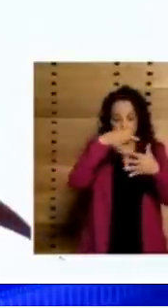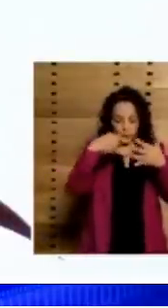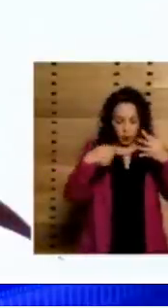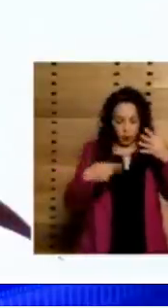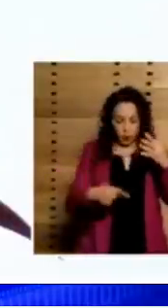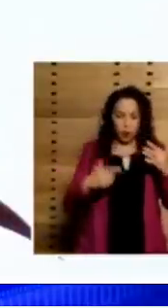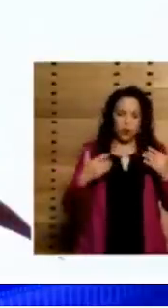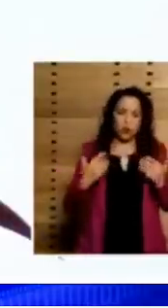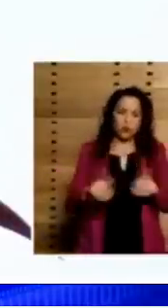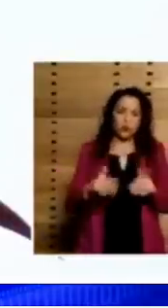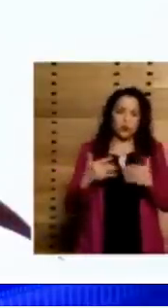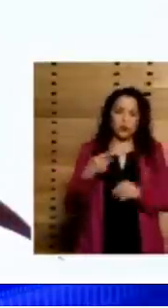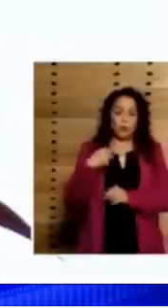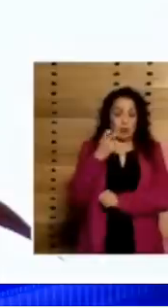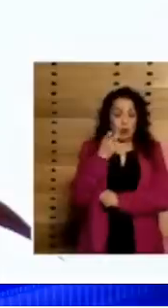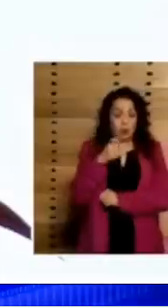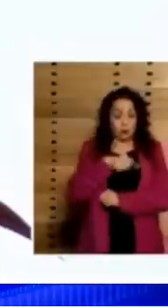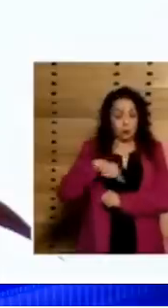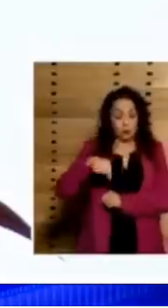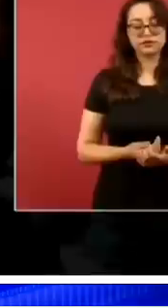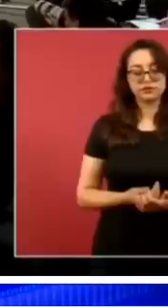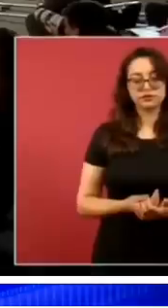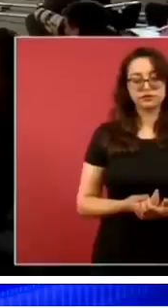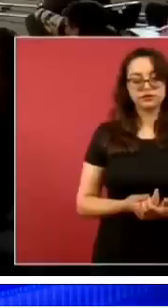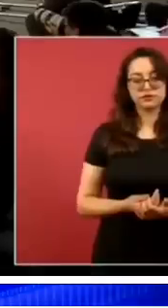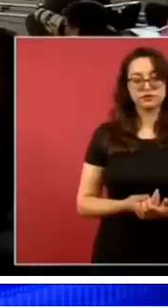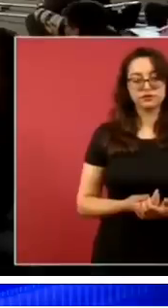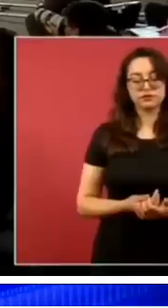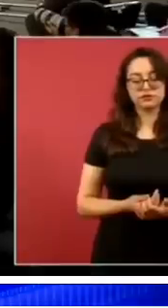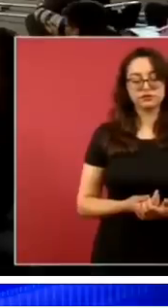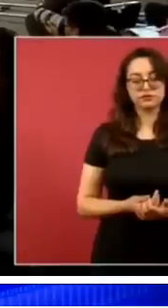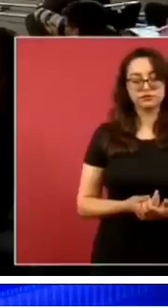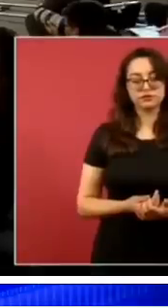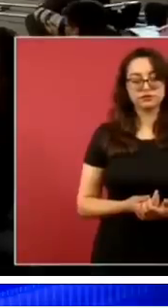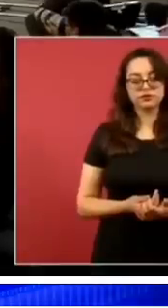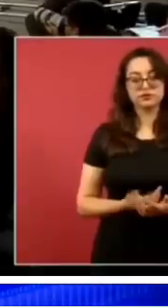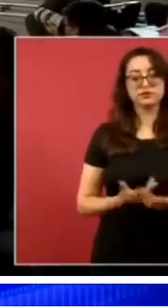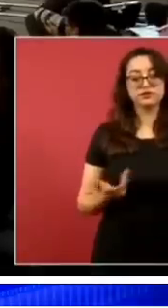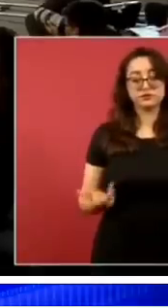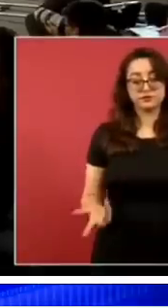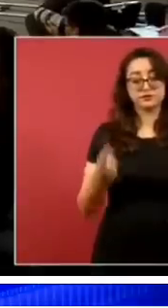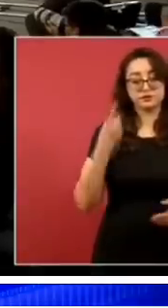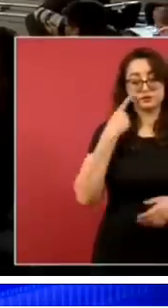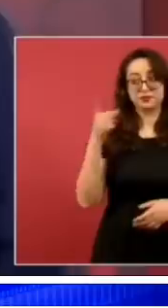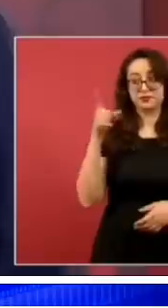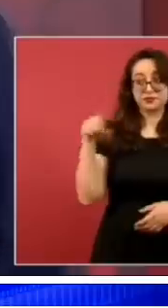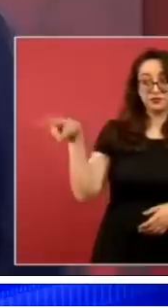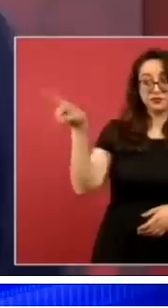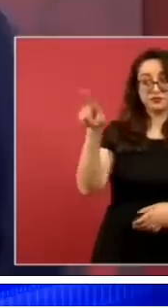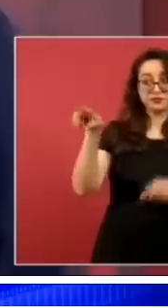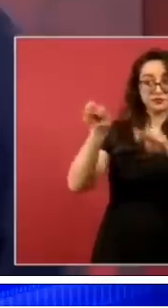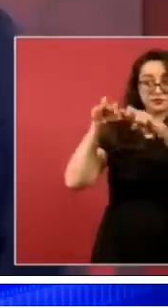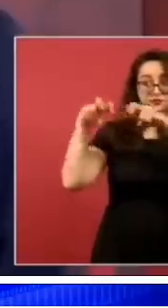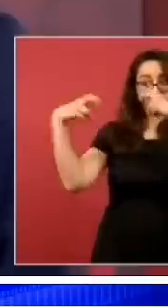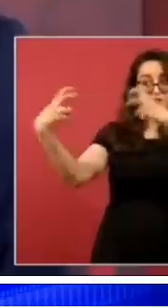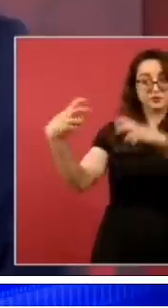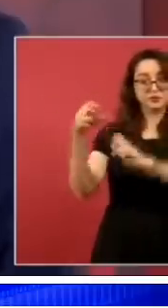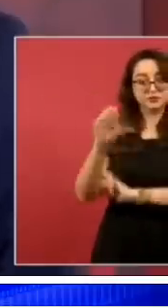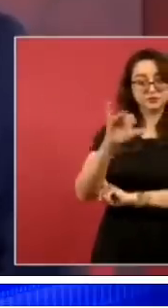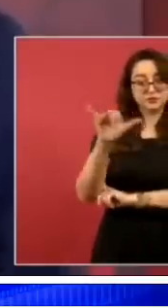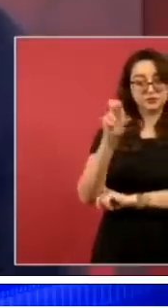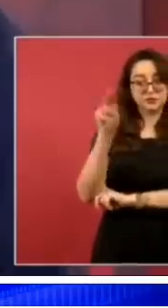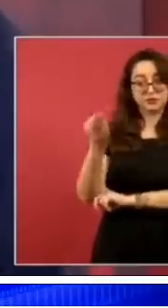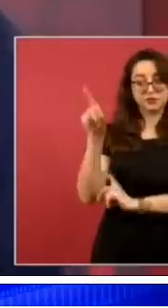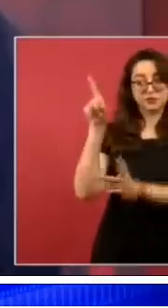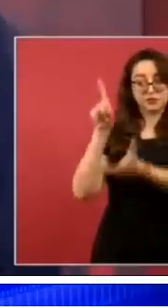cambiar las cosas vamos a quitarle estos privilegios estos lujos al poder judicial vamos a presentar la reforma Ah que no quieres la limpia